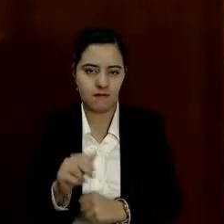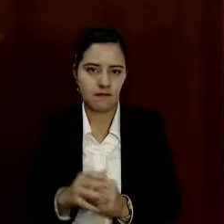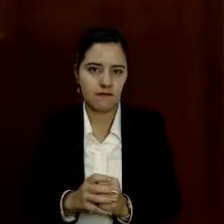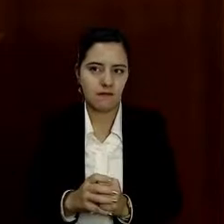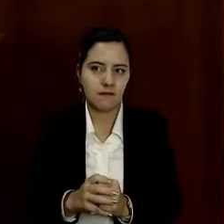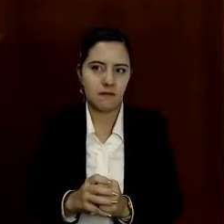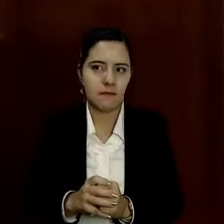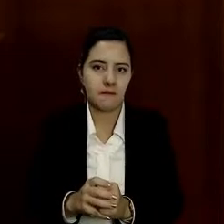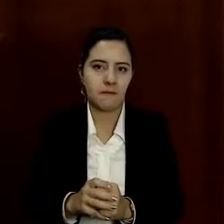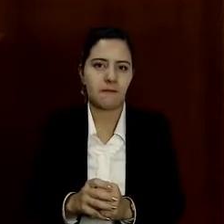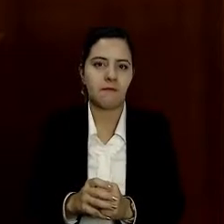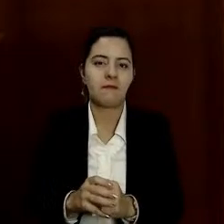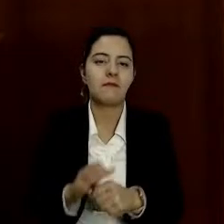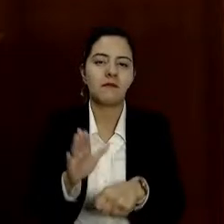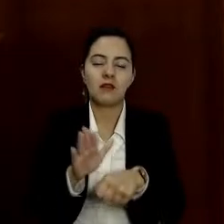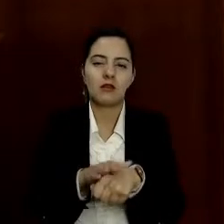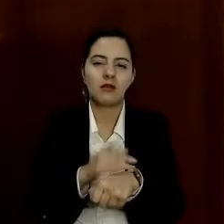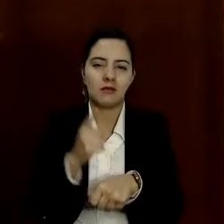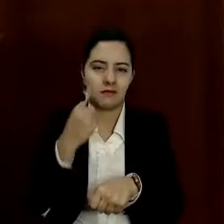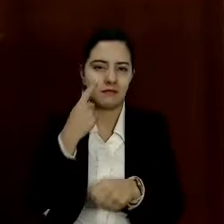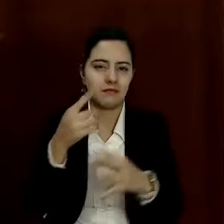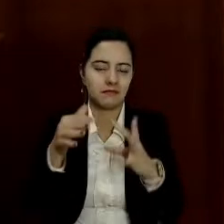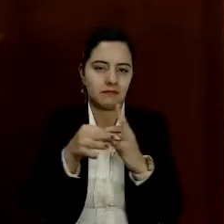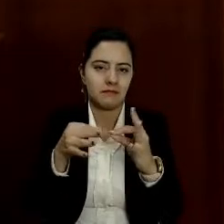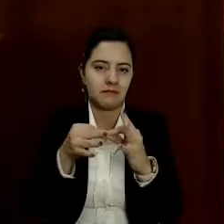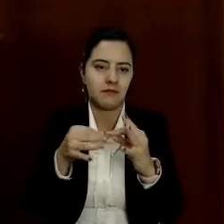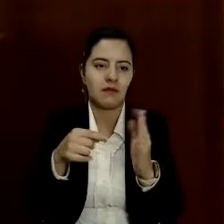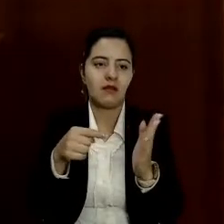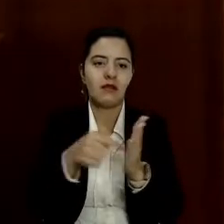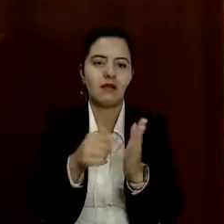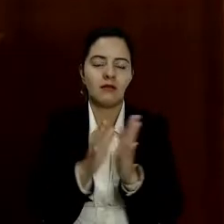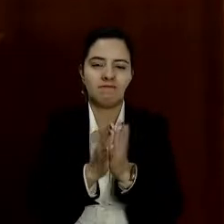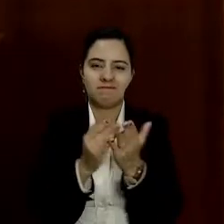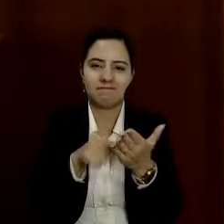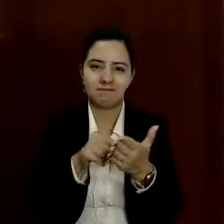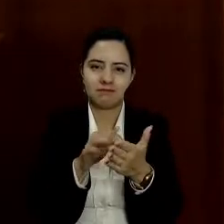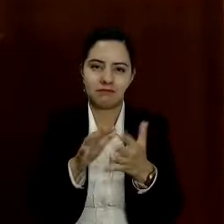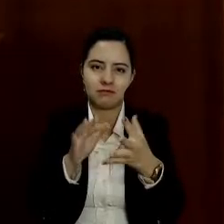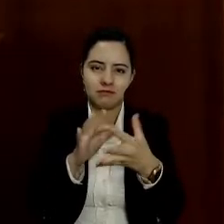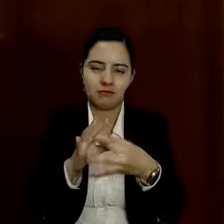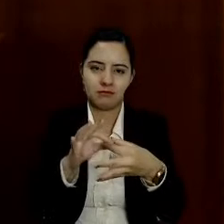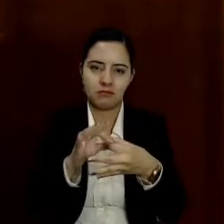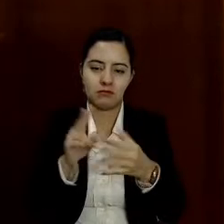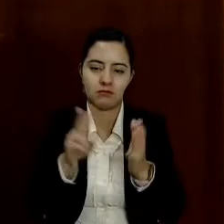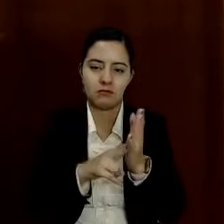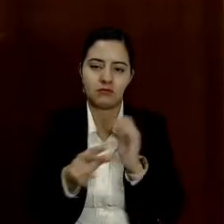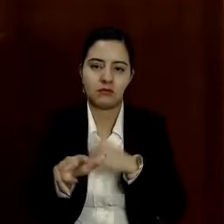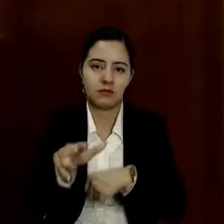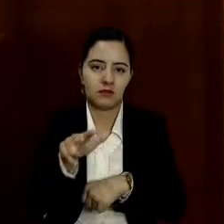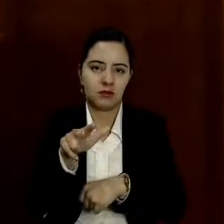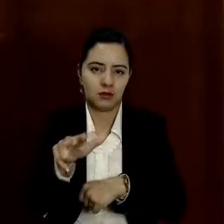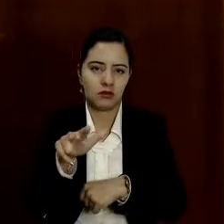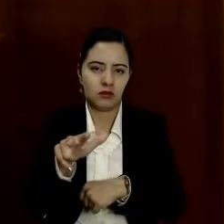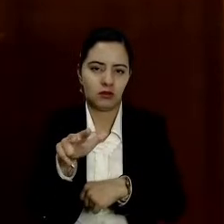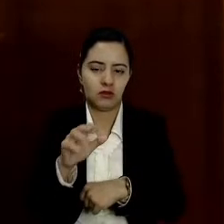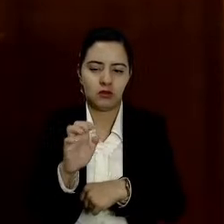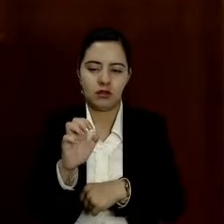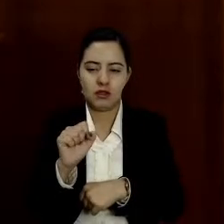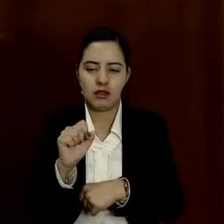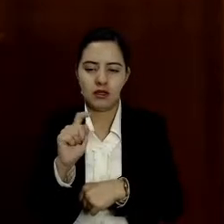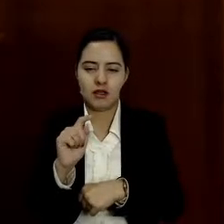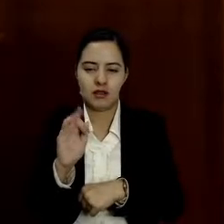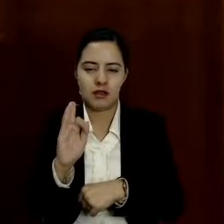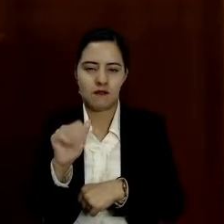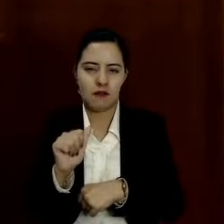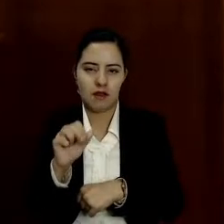exposición de motivos. El libro de la estafa maestra fue publicado en el 2018 y da el nombre genérico